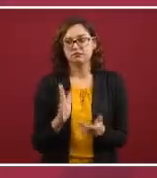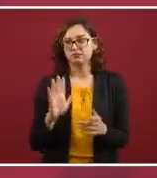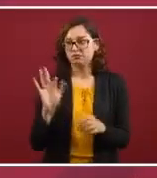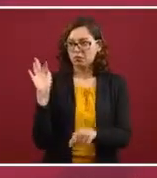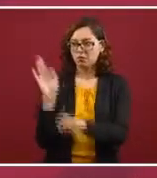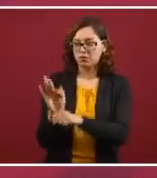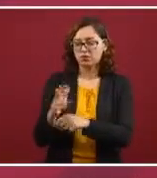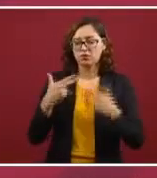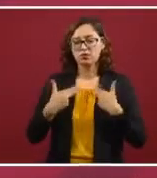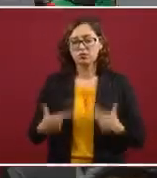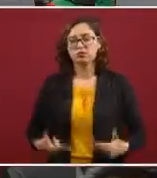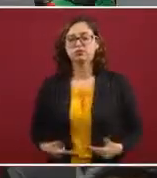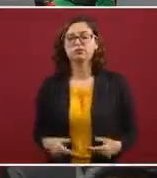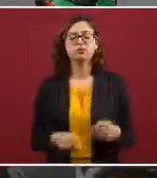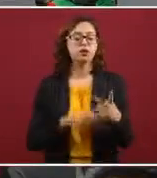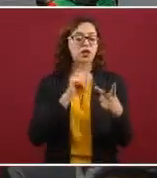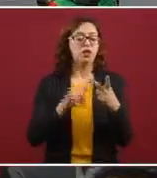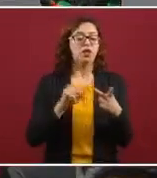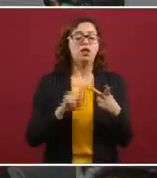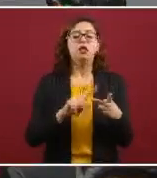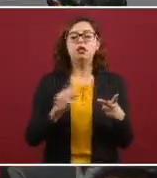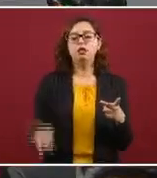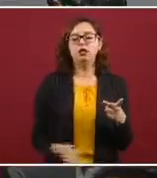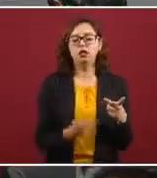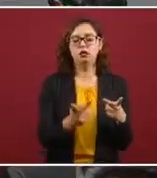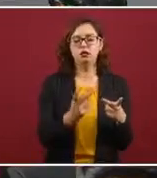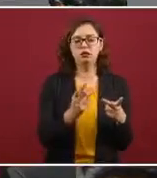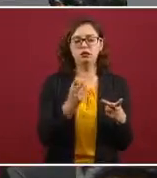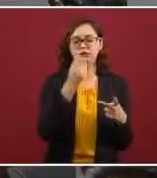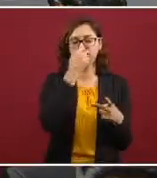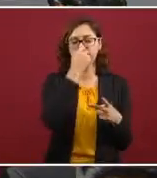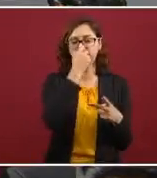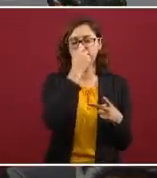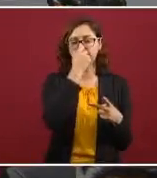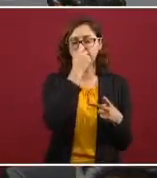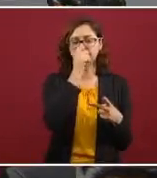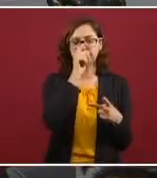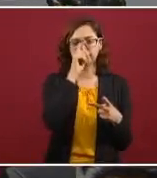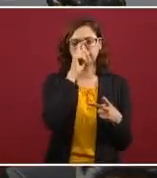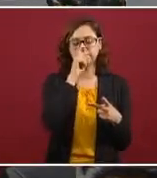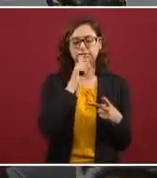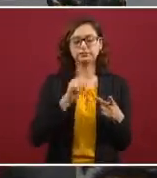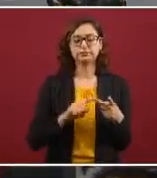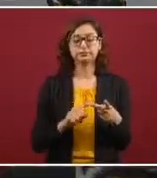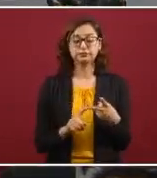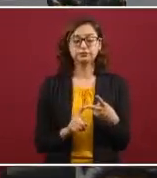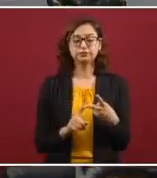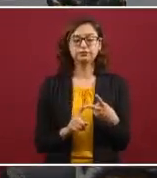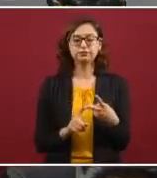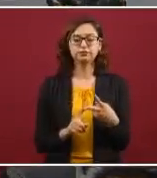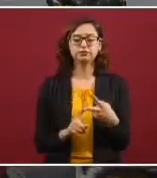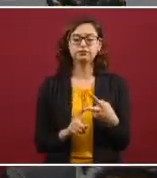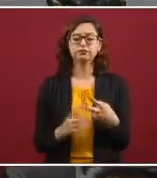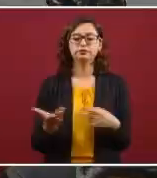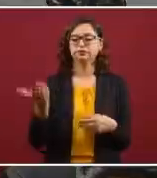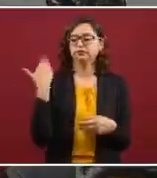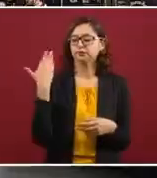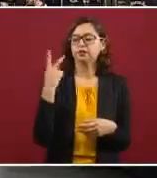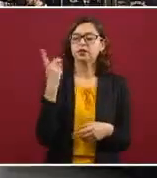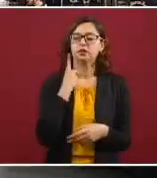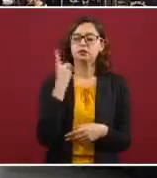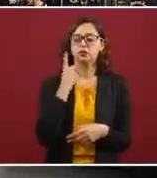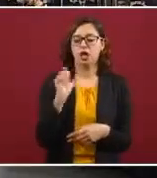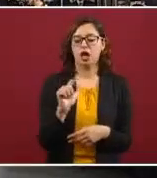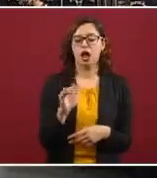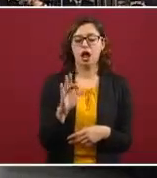Sí. Y si me permite una segunda pregunta. En días pasados, el diputado Alfonso Ramírez Cuellar